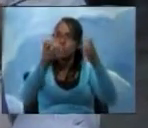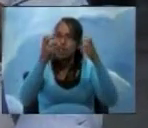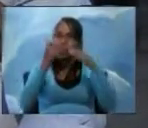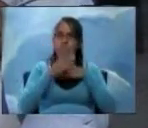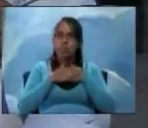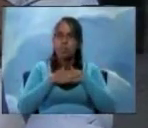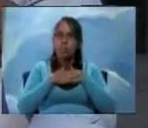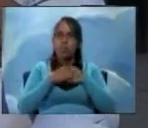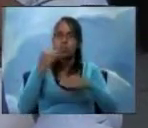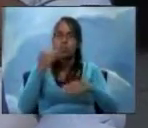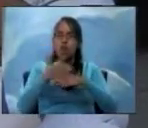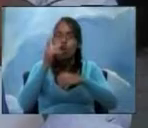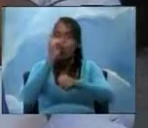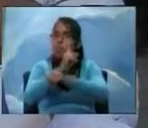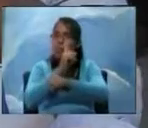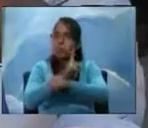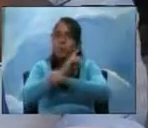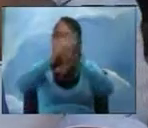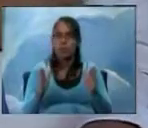Yo te recibo.